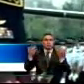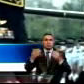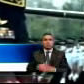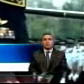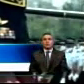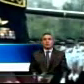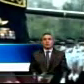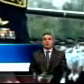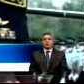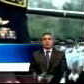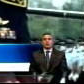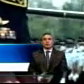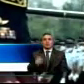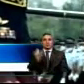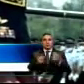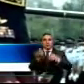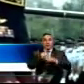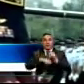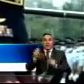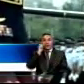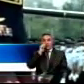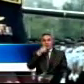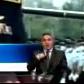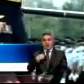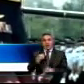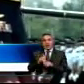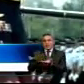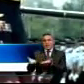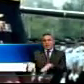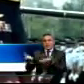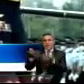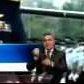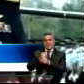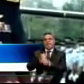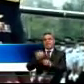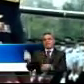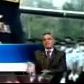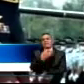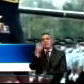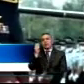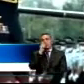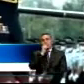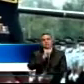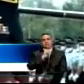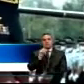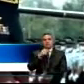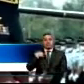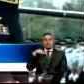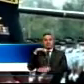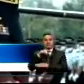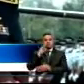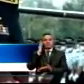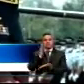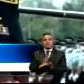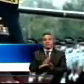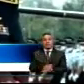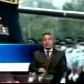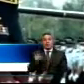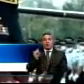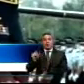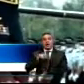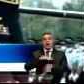de entregarle a los narcotraficantes el territorio ecuatoriano. Ellos